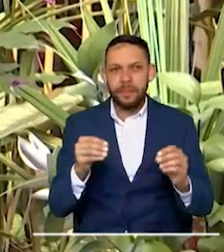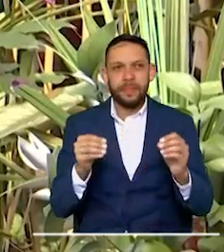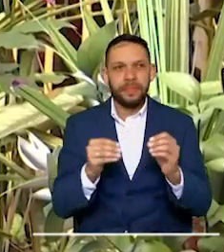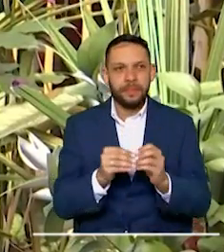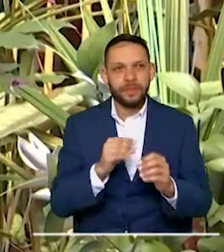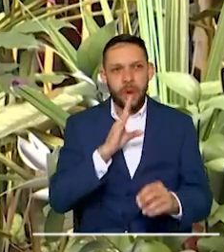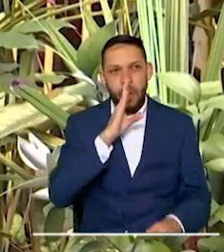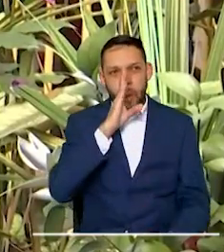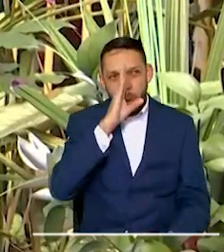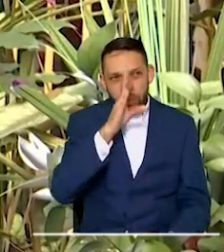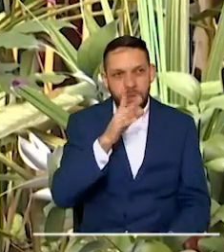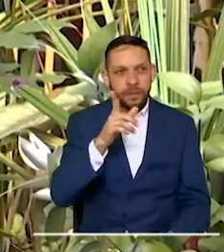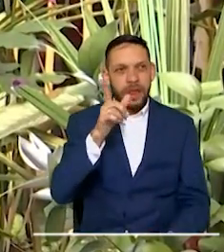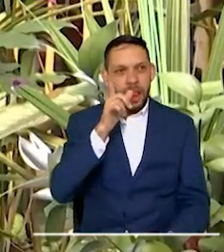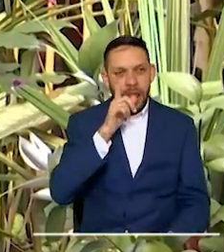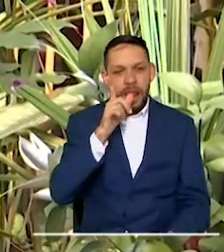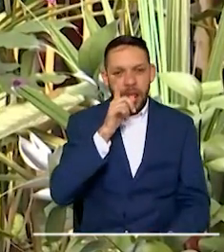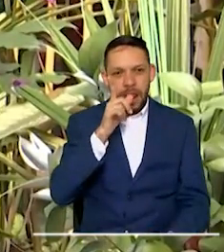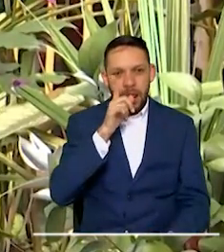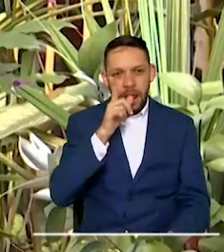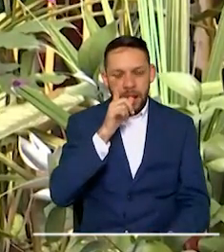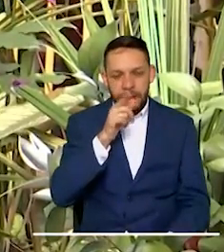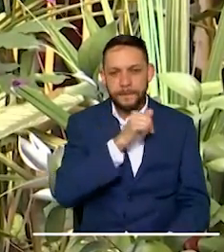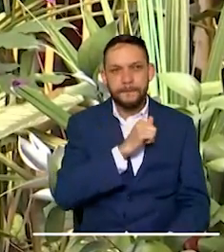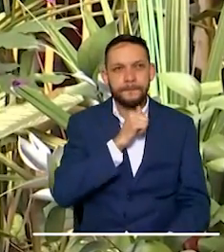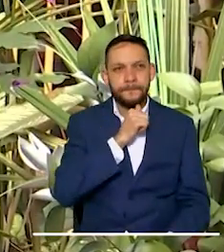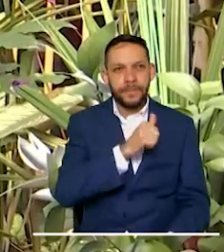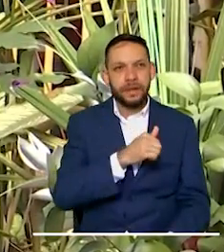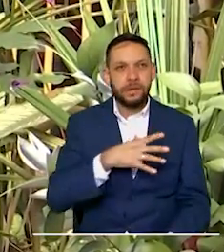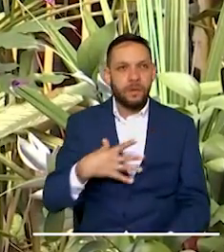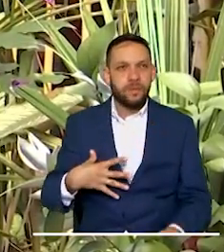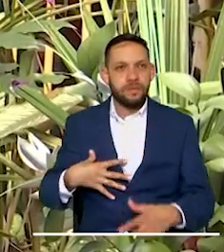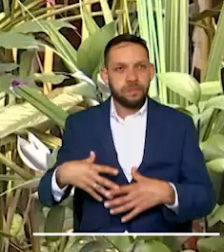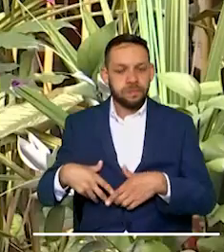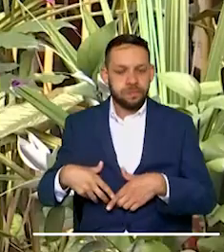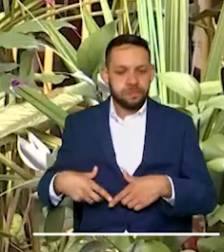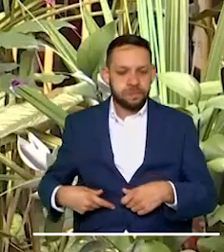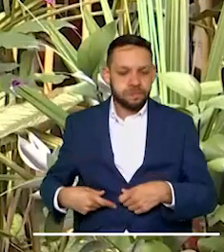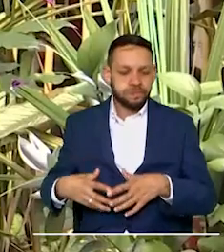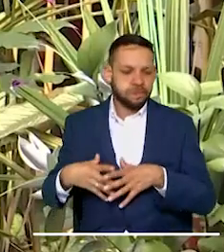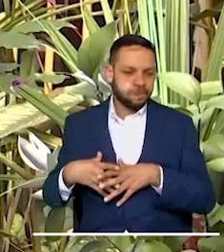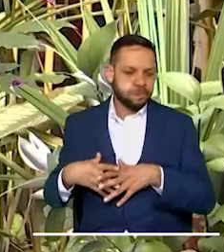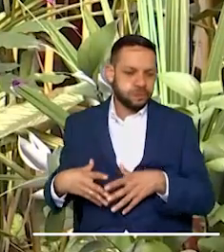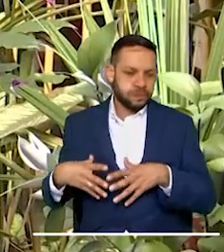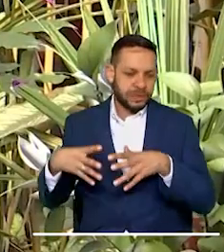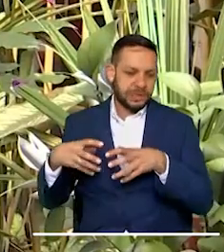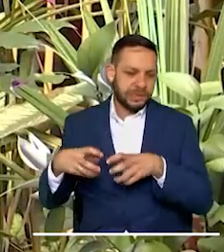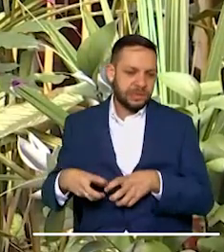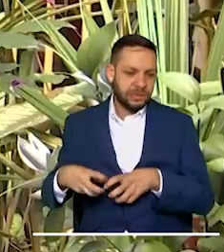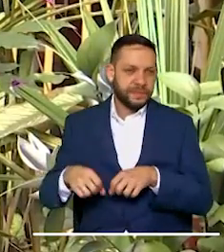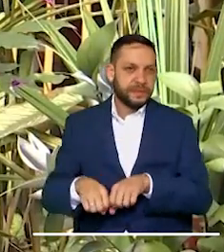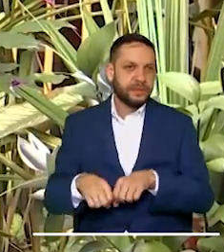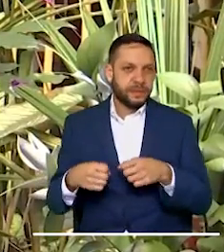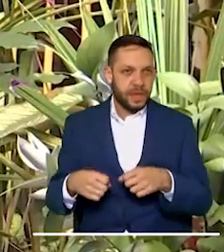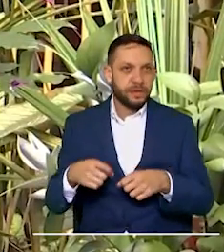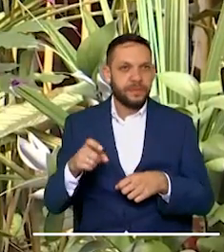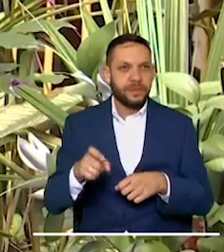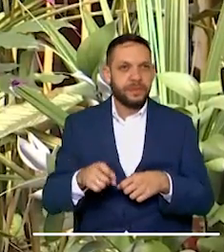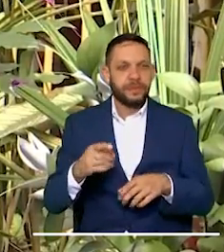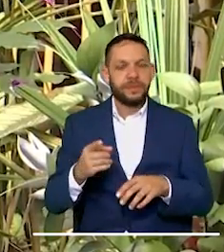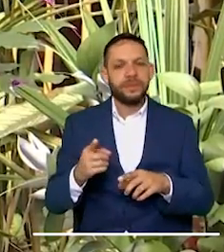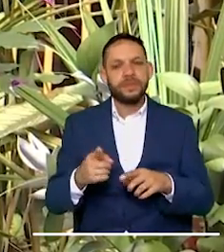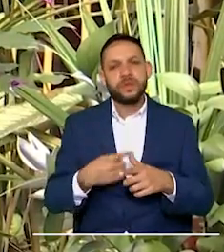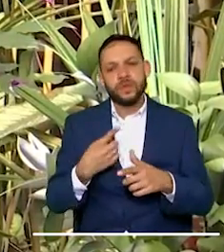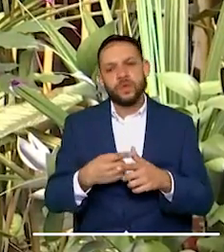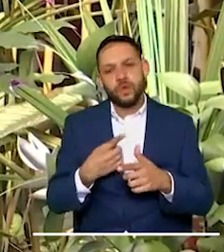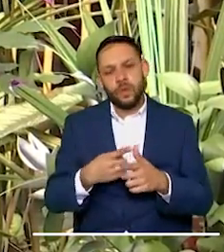hábitos de ingesta de alcohol. Vemos un hígado grado 3. Entonces ahí hay una alerta y tenemos que hacer un cambio